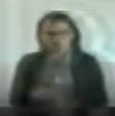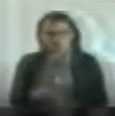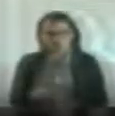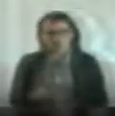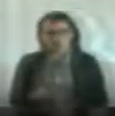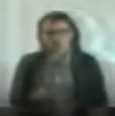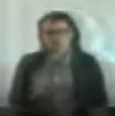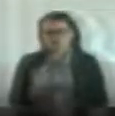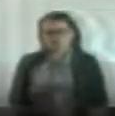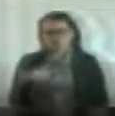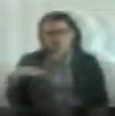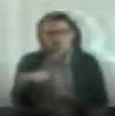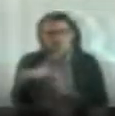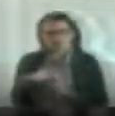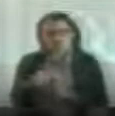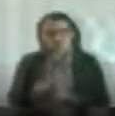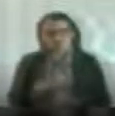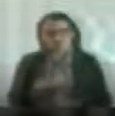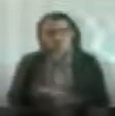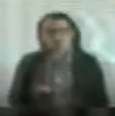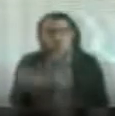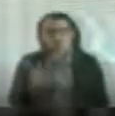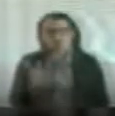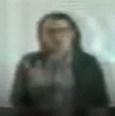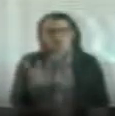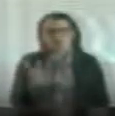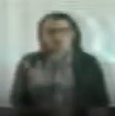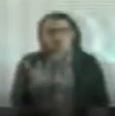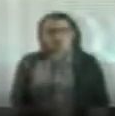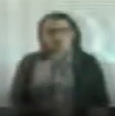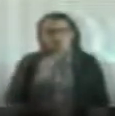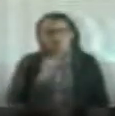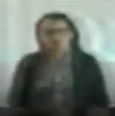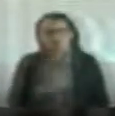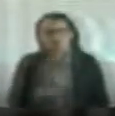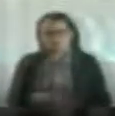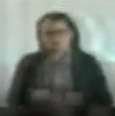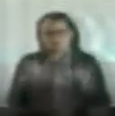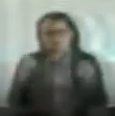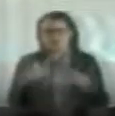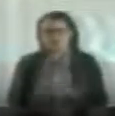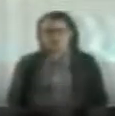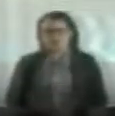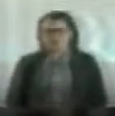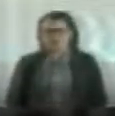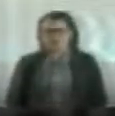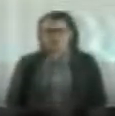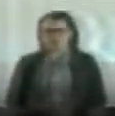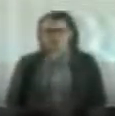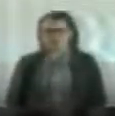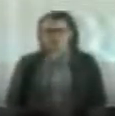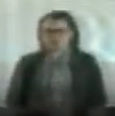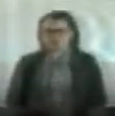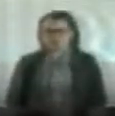que desprestigiarla. A Venezuela hay que acorralarla. A Venezuela hay que justificar cualquier cosa